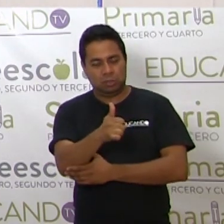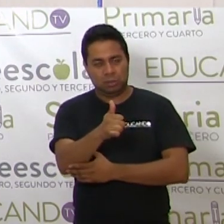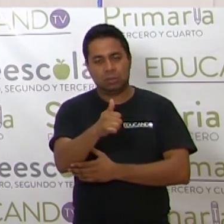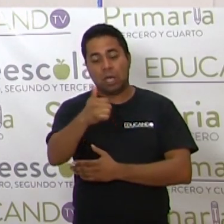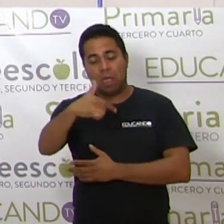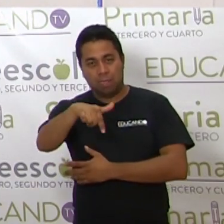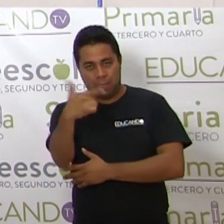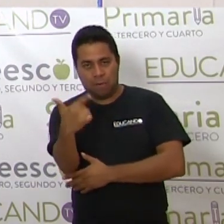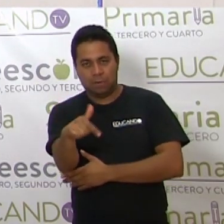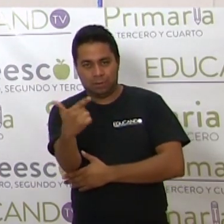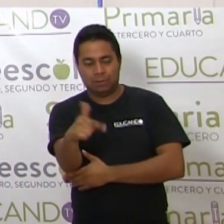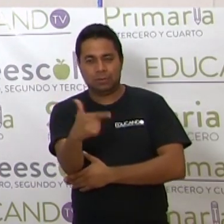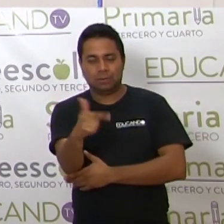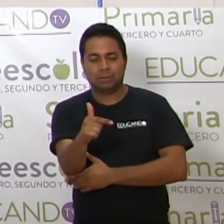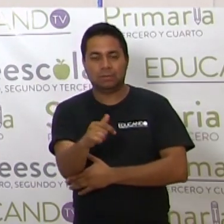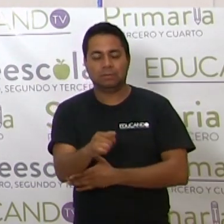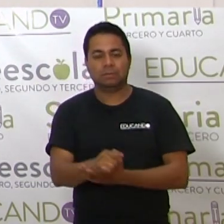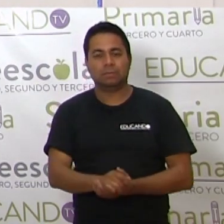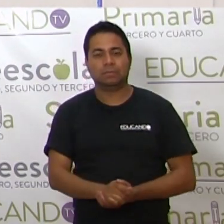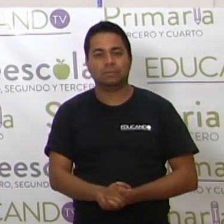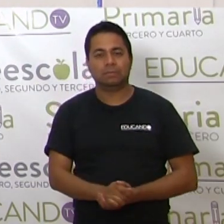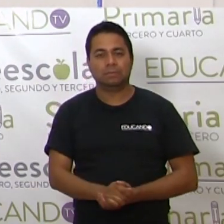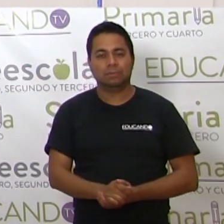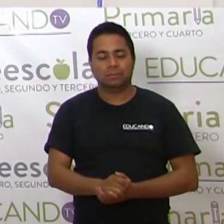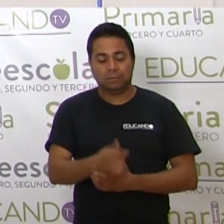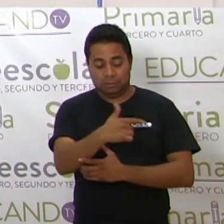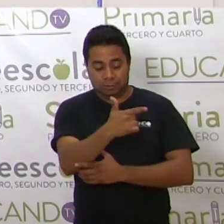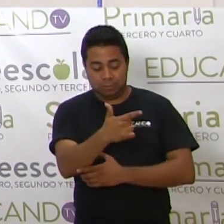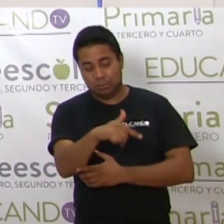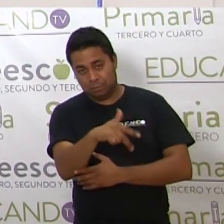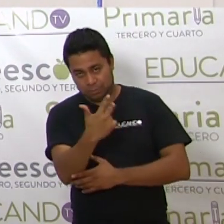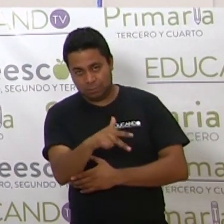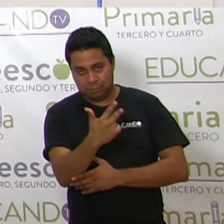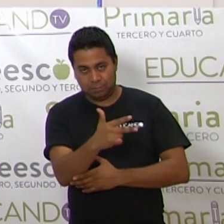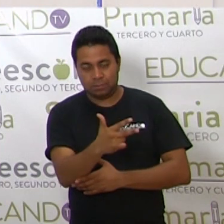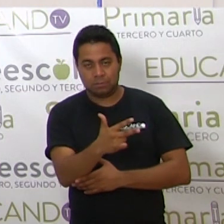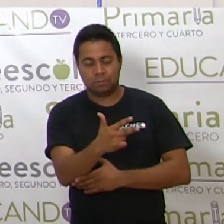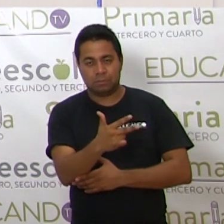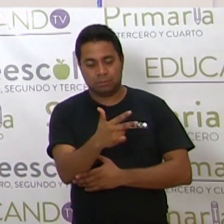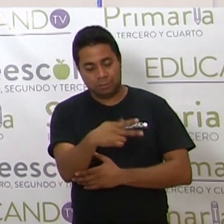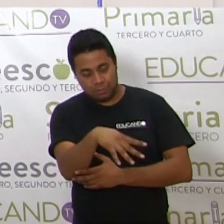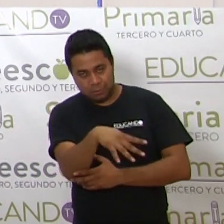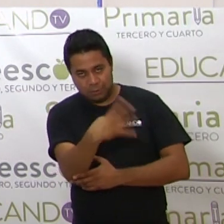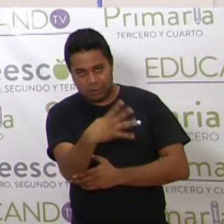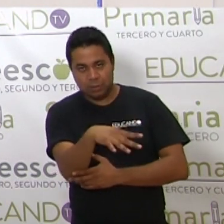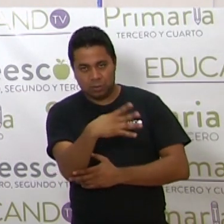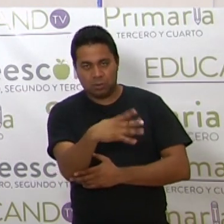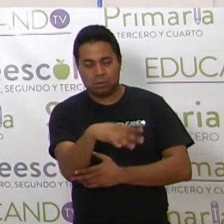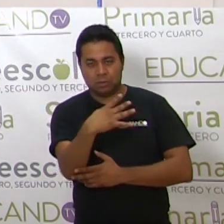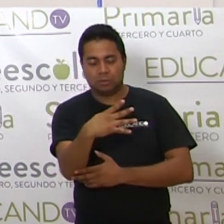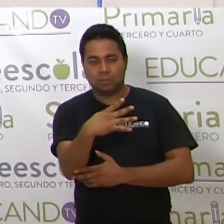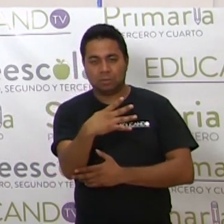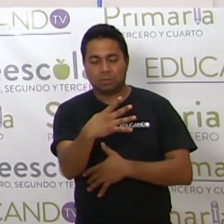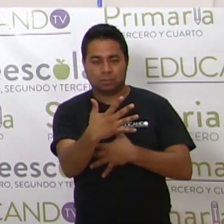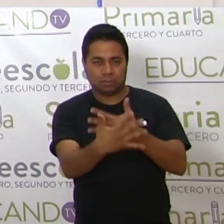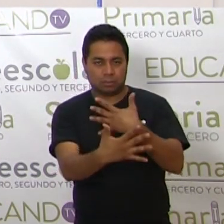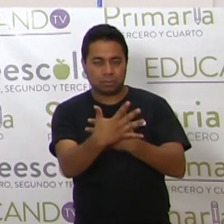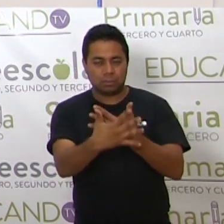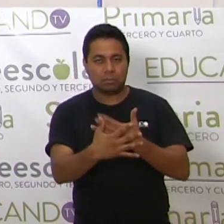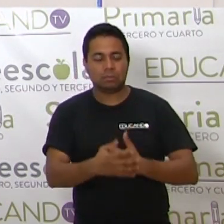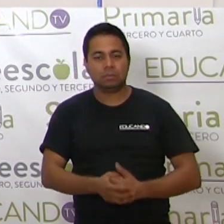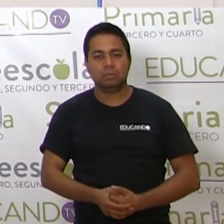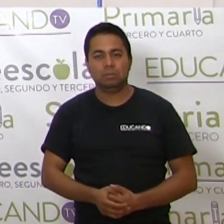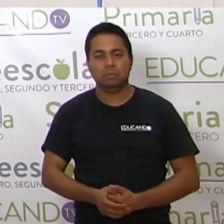12 del 12 me voy al 13 al 14 al 15